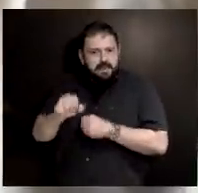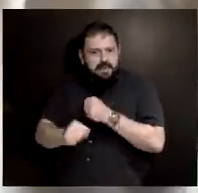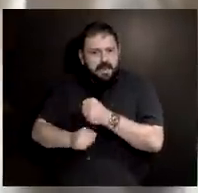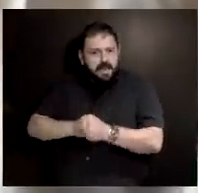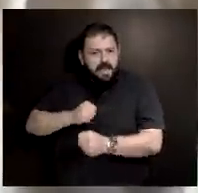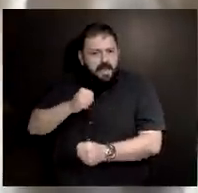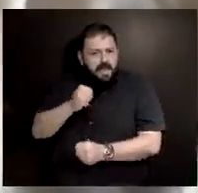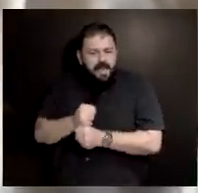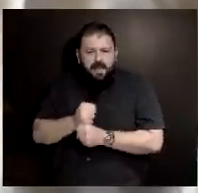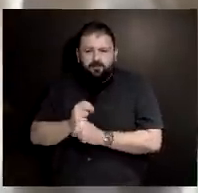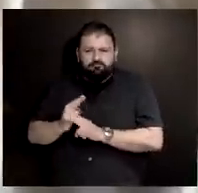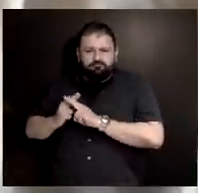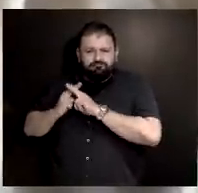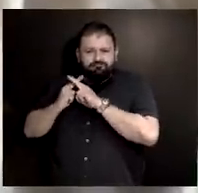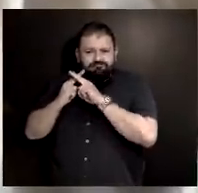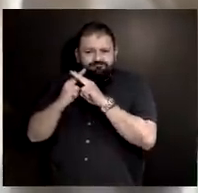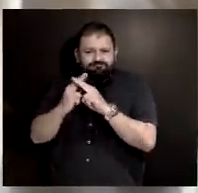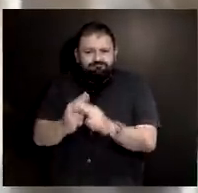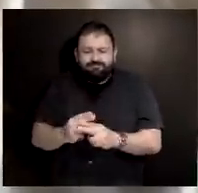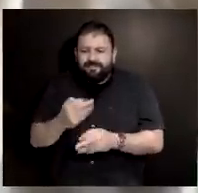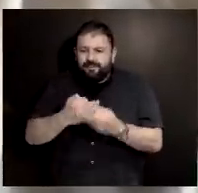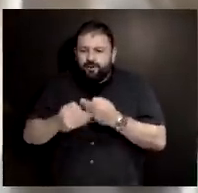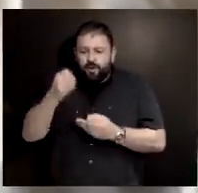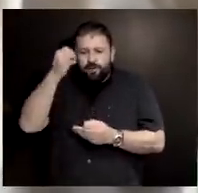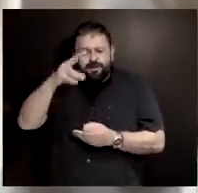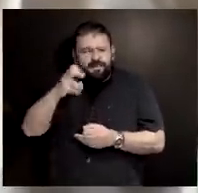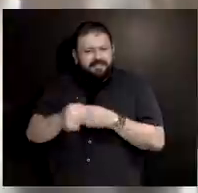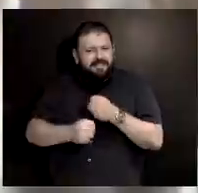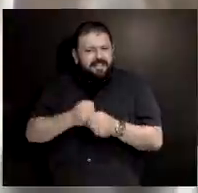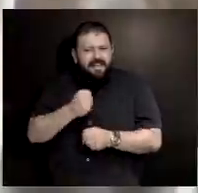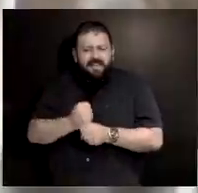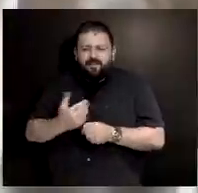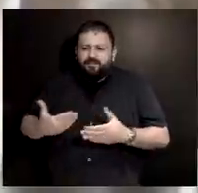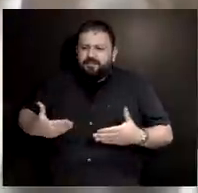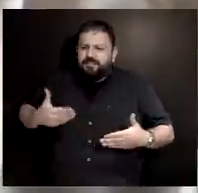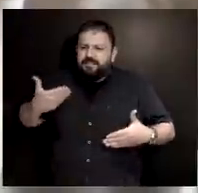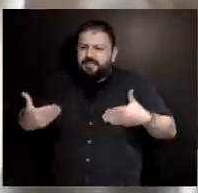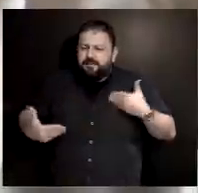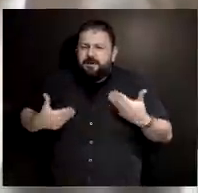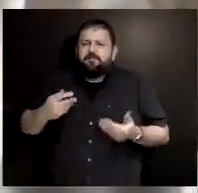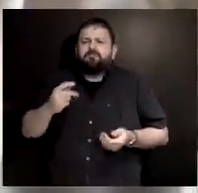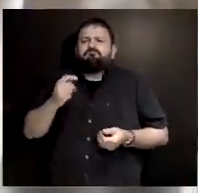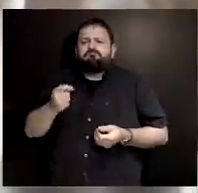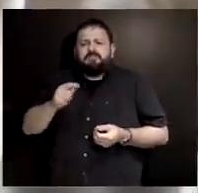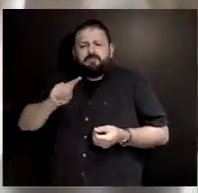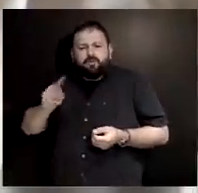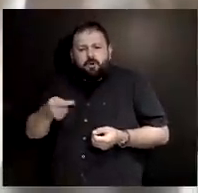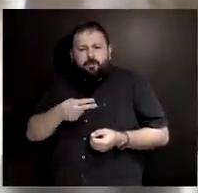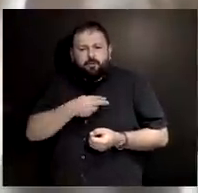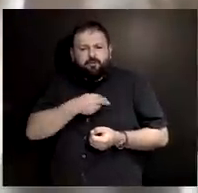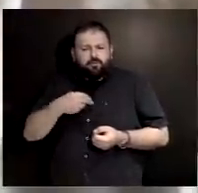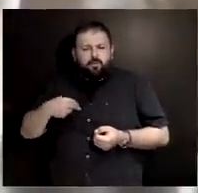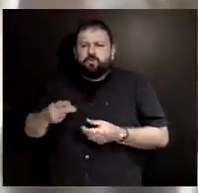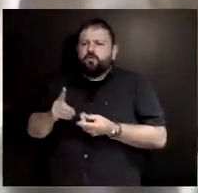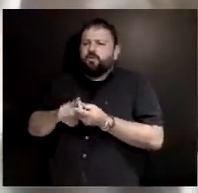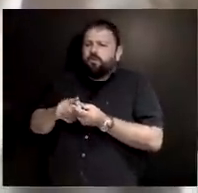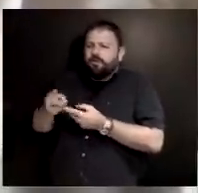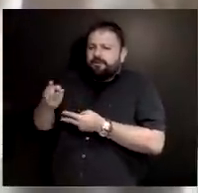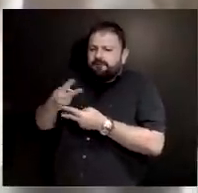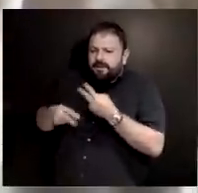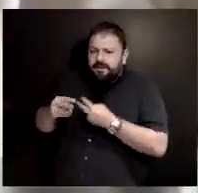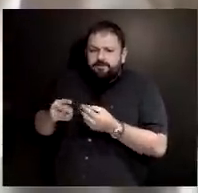ser un año de mucha celebración, de celebrar quiénes somos, de dónde venimos, hacia dónde vamos. Creo que no cualquier